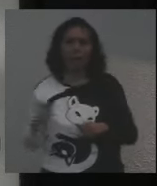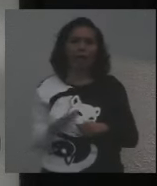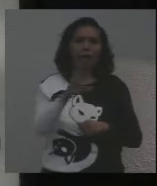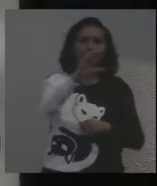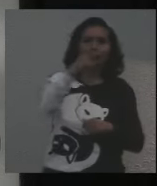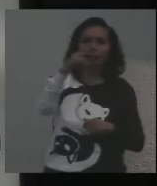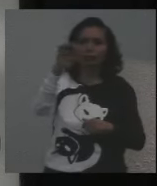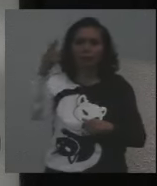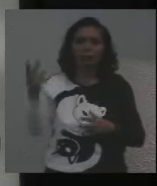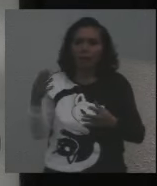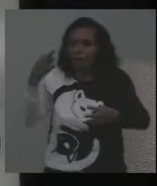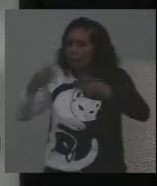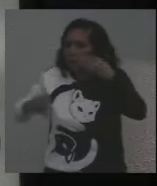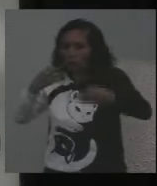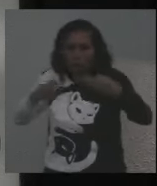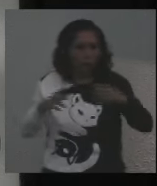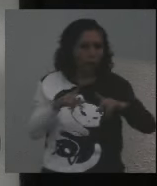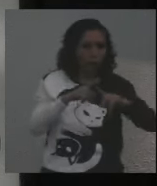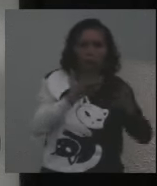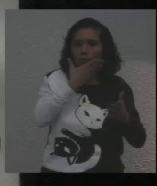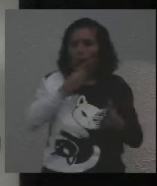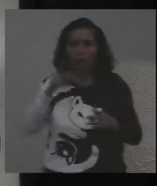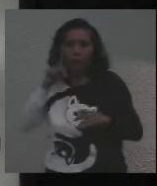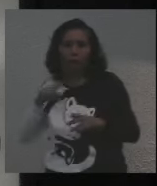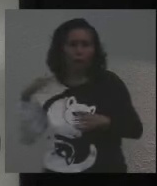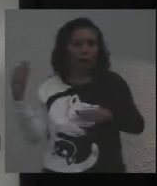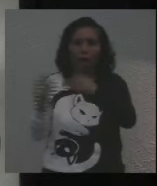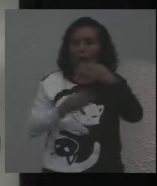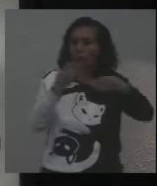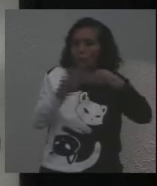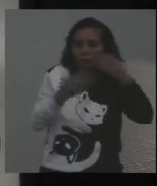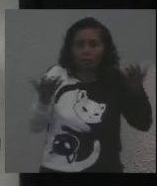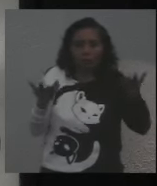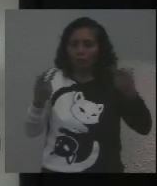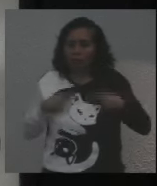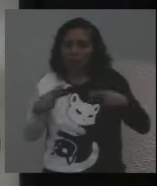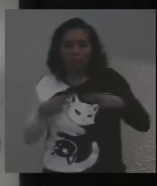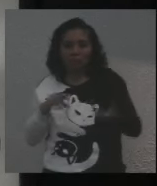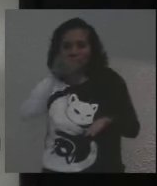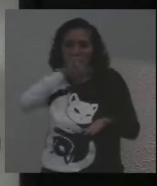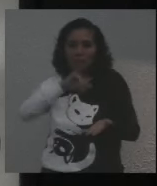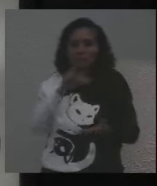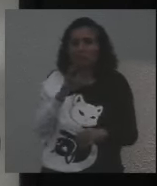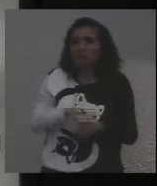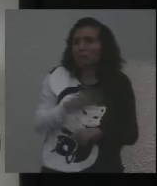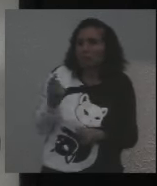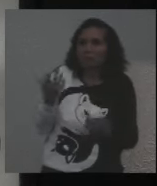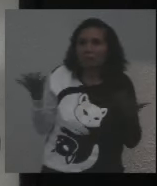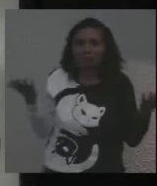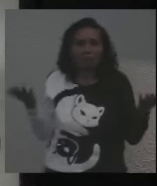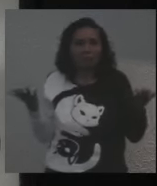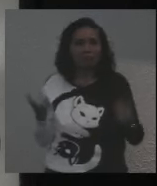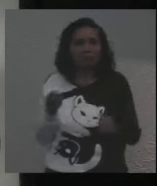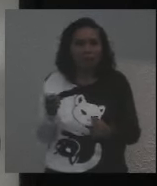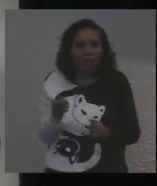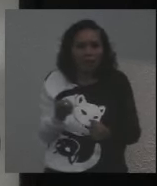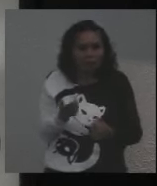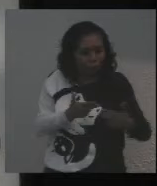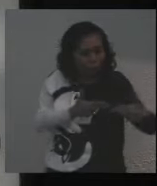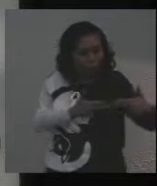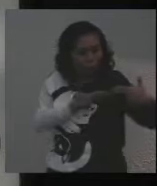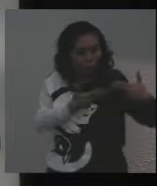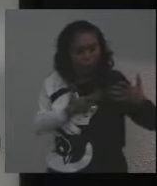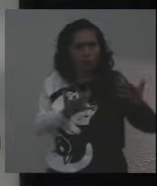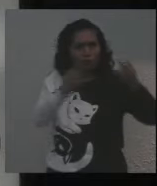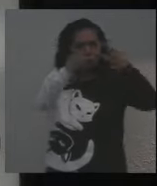gracias a los magistrados las y los magistrados a todos los poderes porque esto es parte de nuestra historia lo que